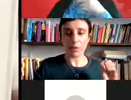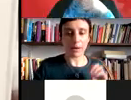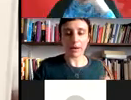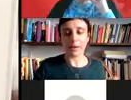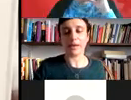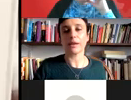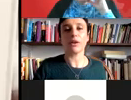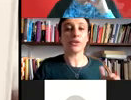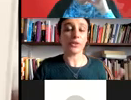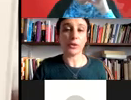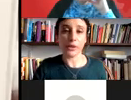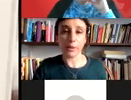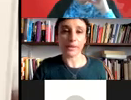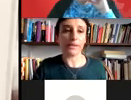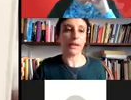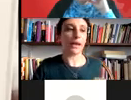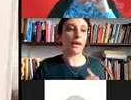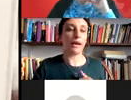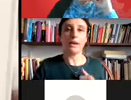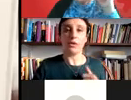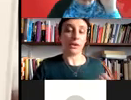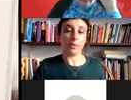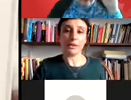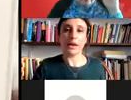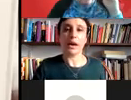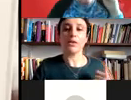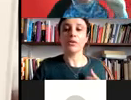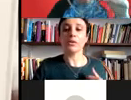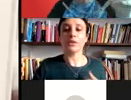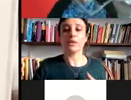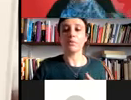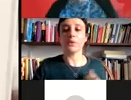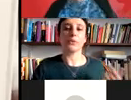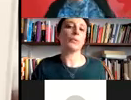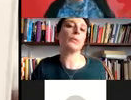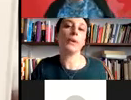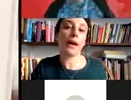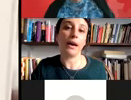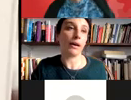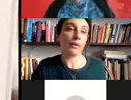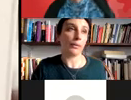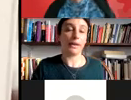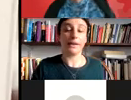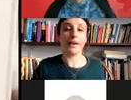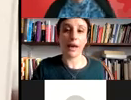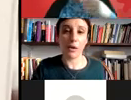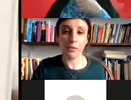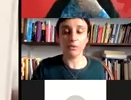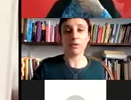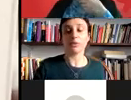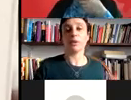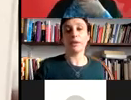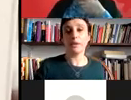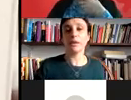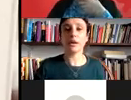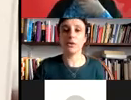Simplemente como para quedar claro, no decimos discapacitada o discapacitado, no decimos una niña Down,